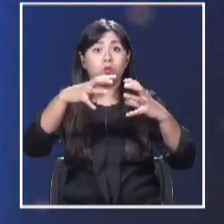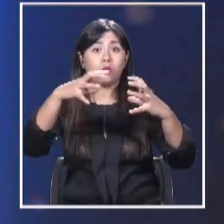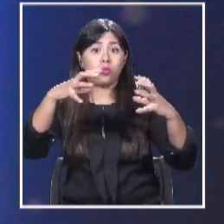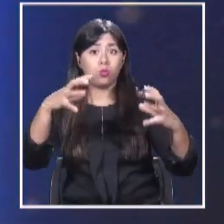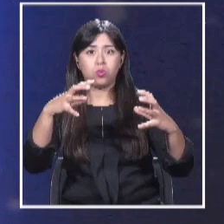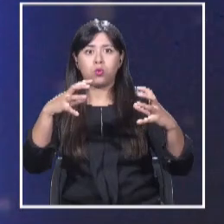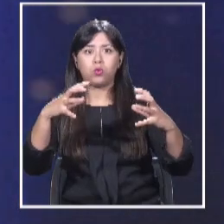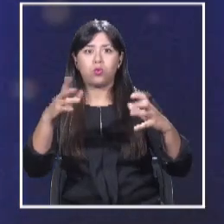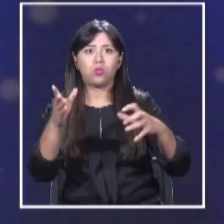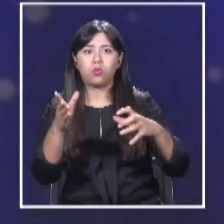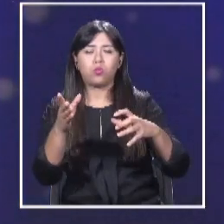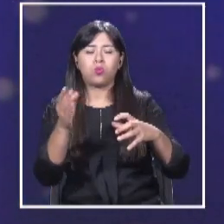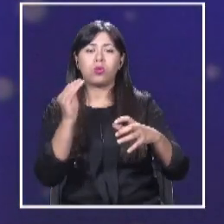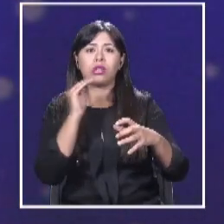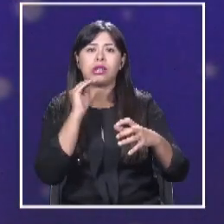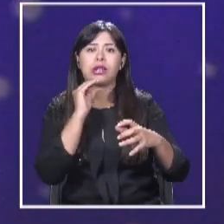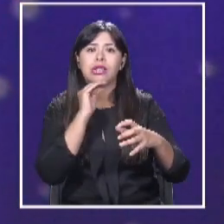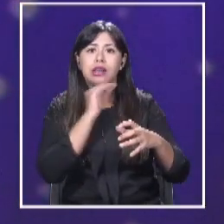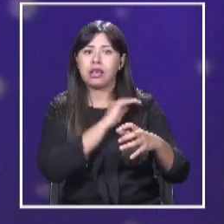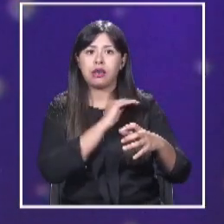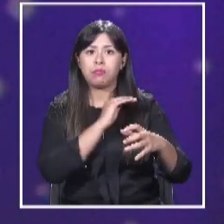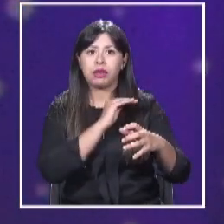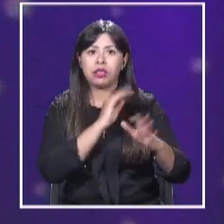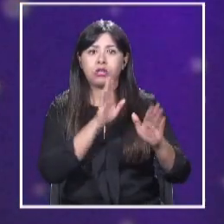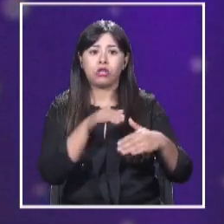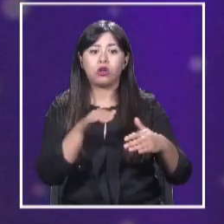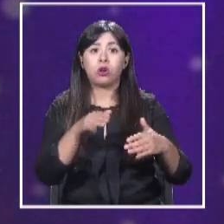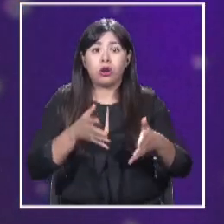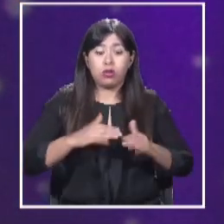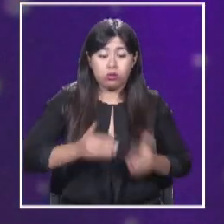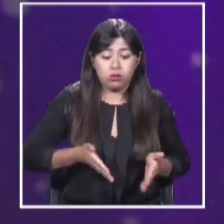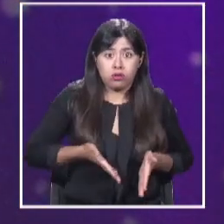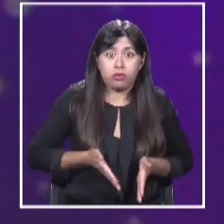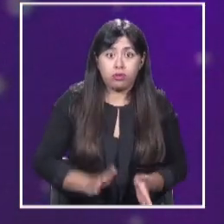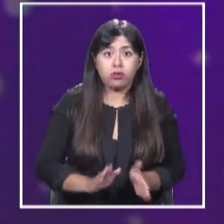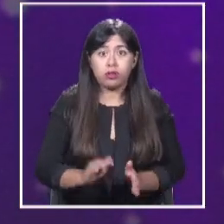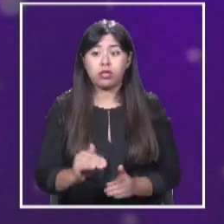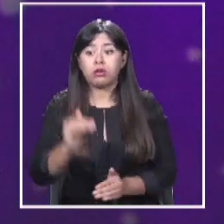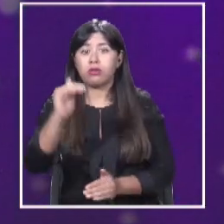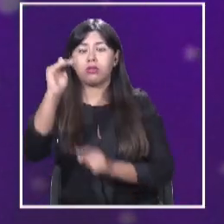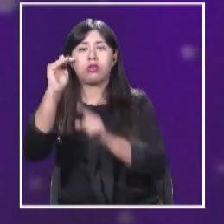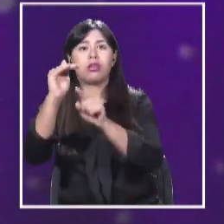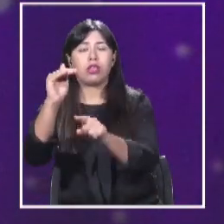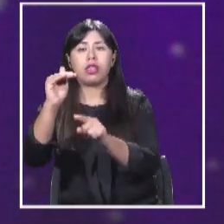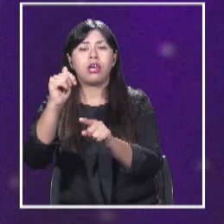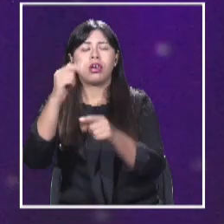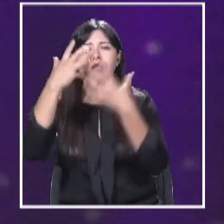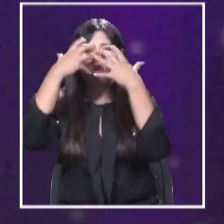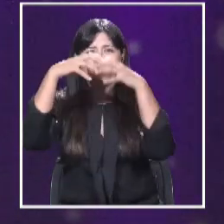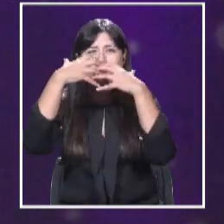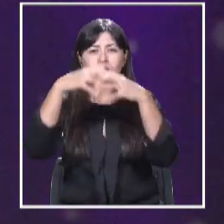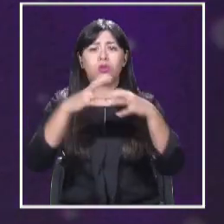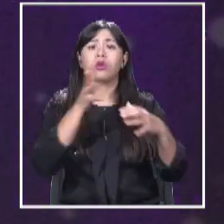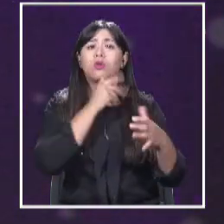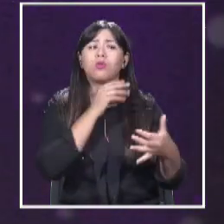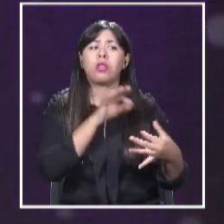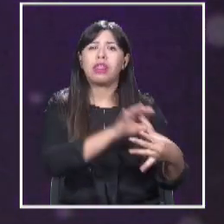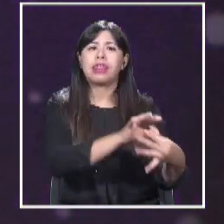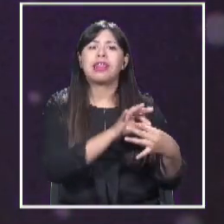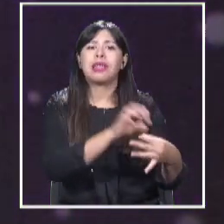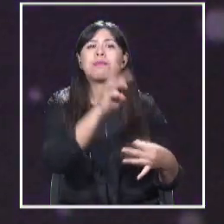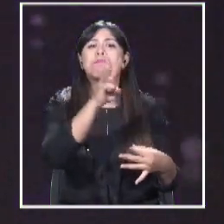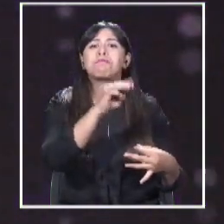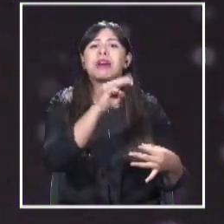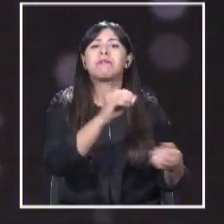ritmo fetal, fuera del vientre de nuestra madre, de otra manera no sería posible, pero en el que ya no existe esa dependencia estricta de la